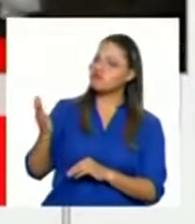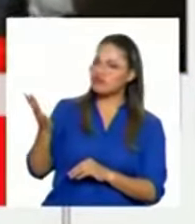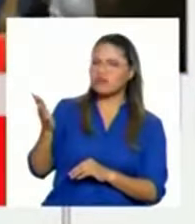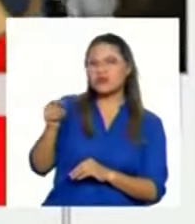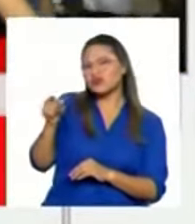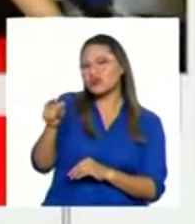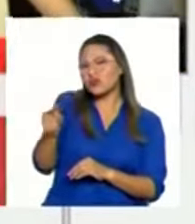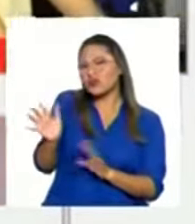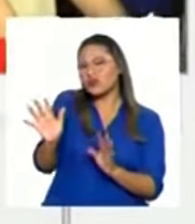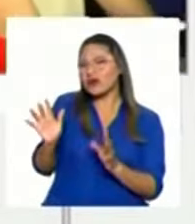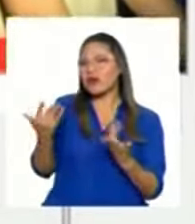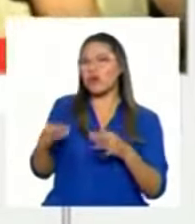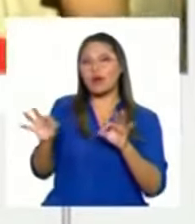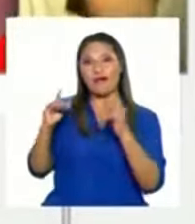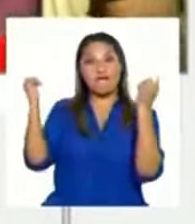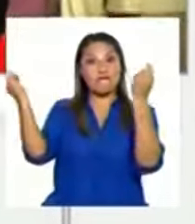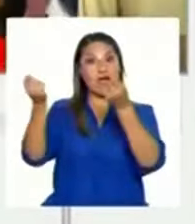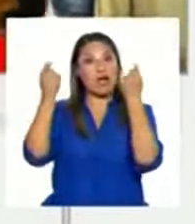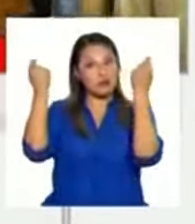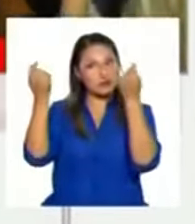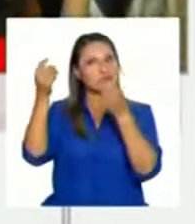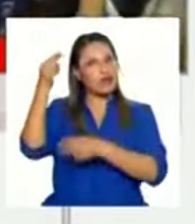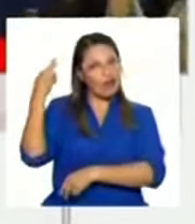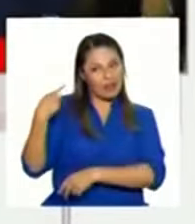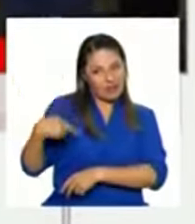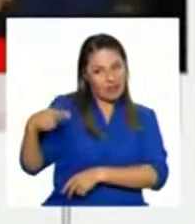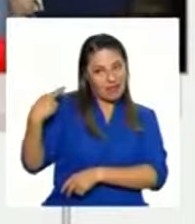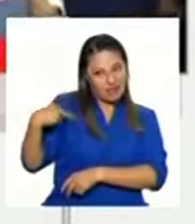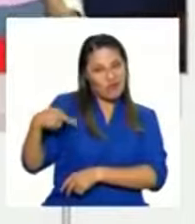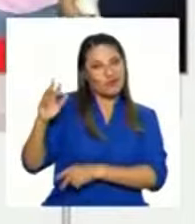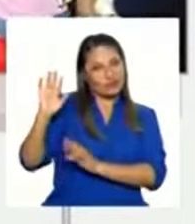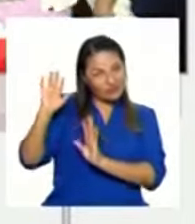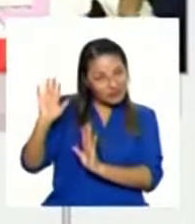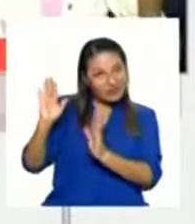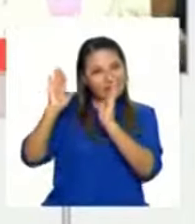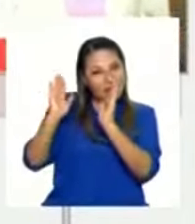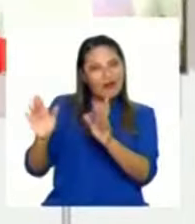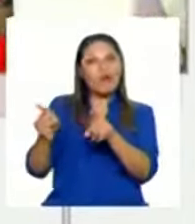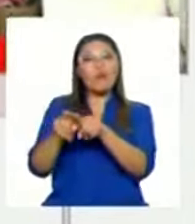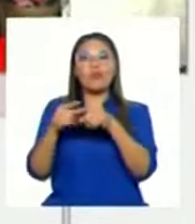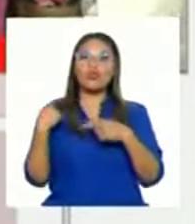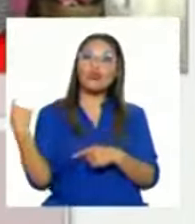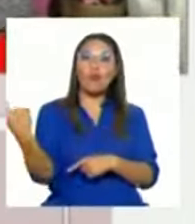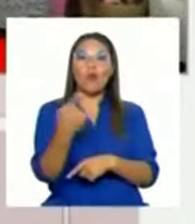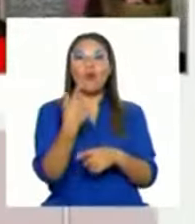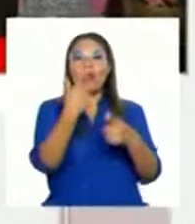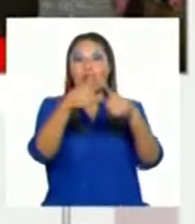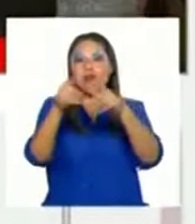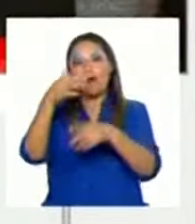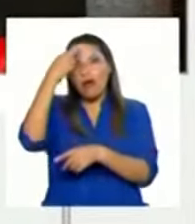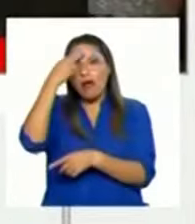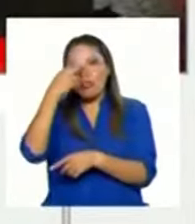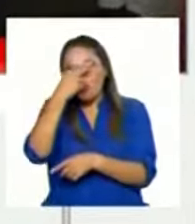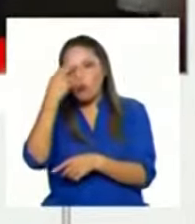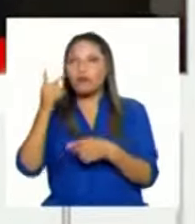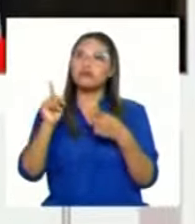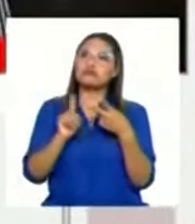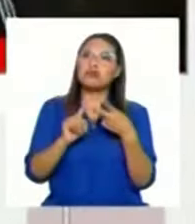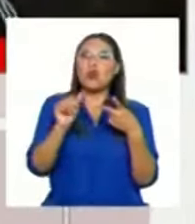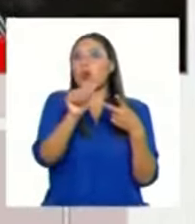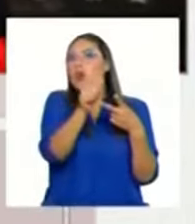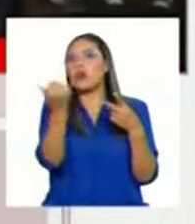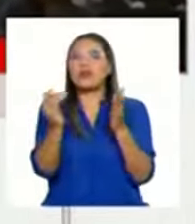En que es una fiesta, digamos, religiosa. Una conmemoración. Ciertamente en un estado laico, un pueblo muy católico, también de otras...